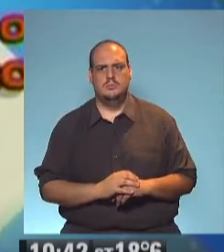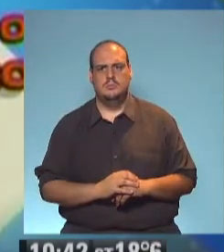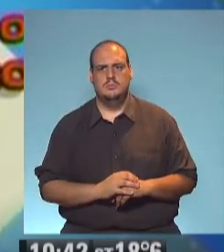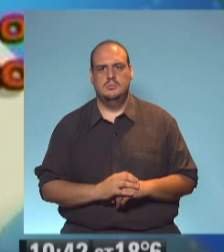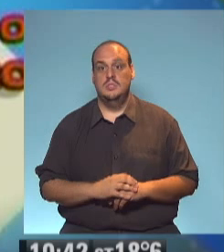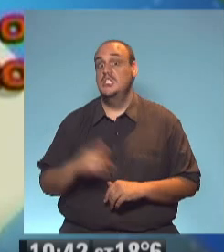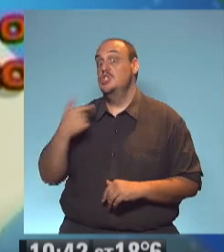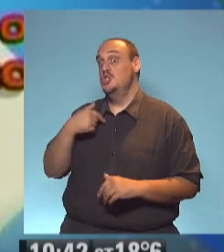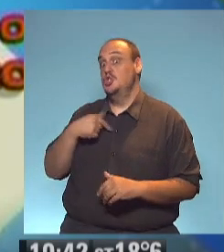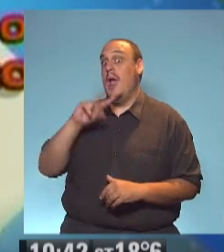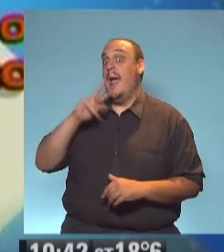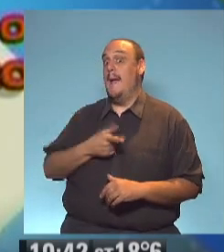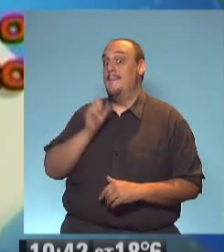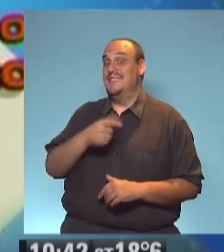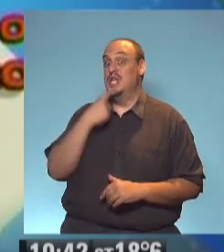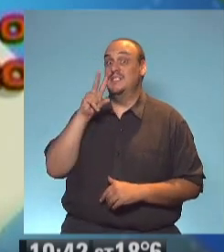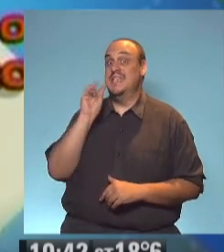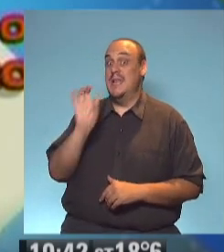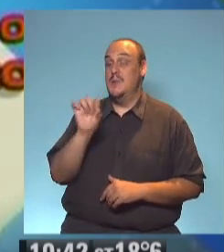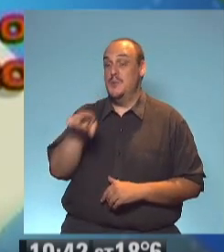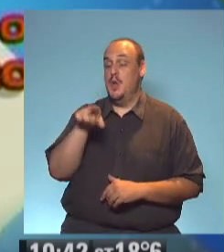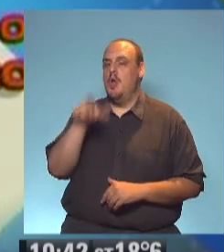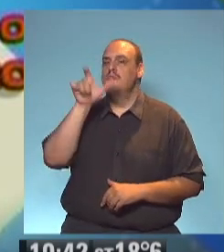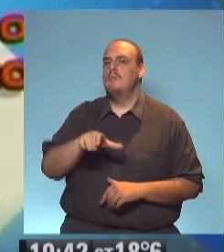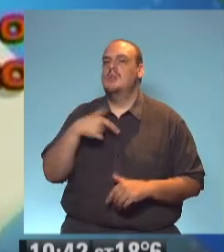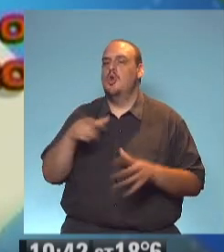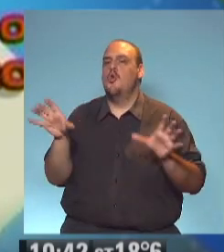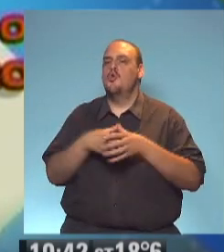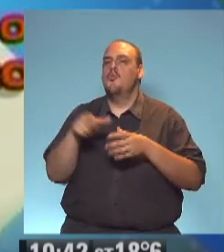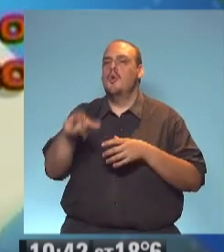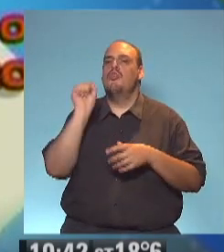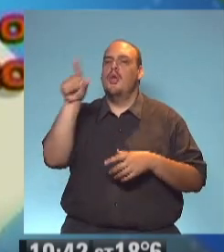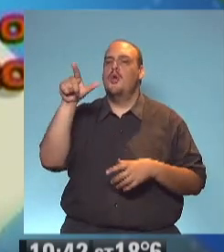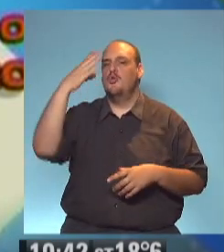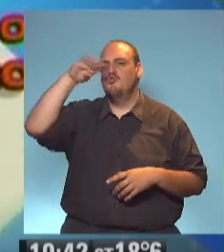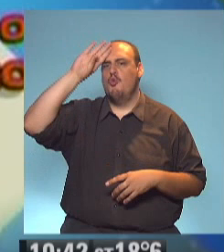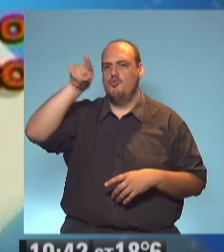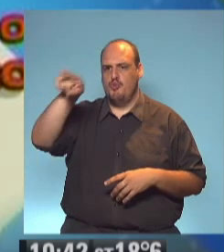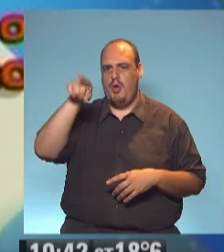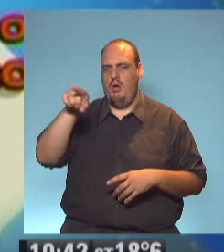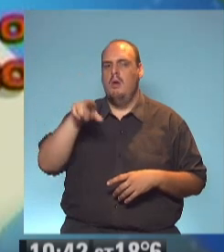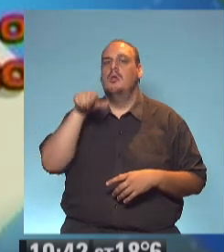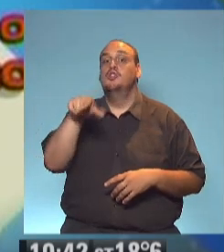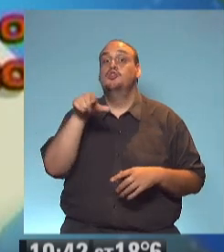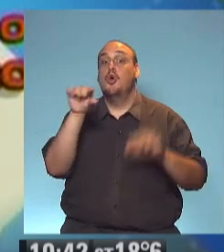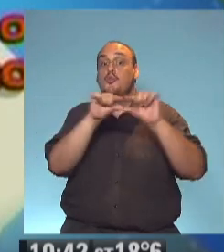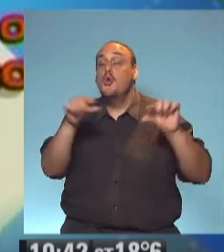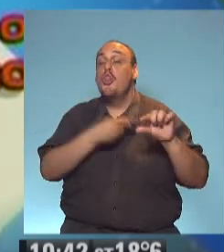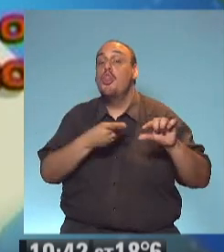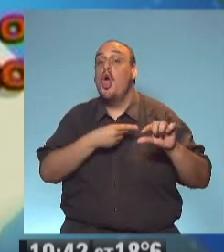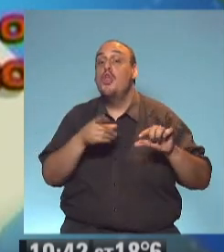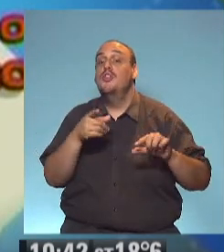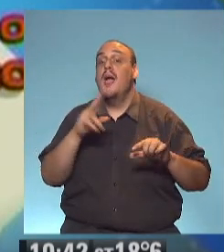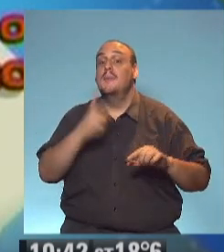¡Shh! Estoy viendo el apellido de Silvio, exponente de la nueva trova cubana. ¡Shh! Juro que no digo dónde está el apellido de